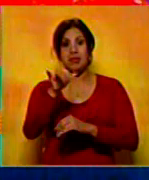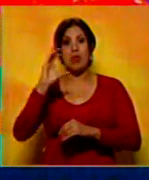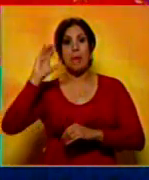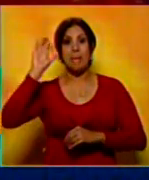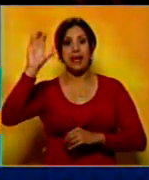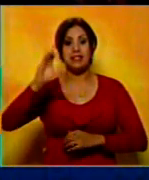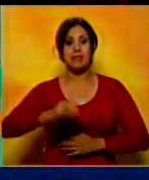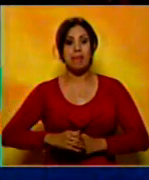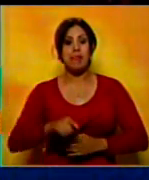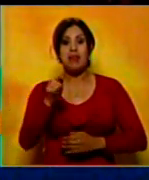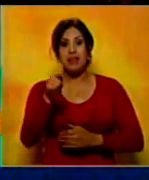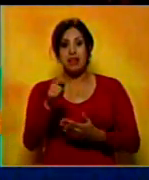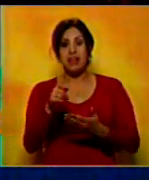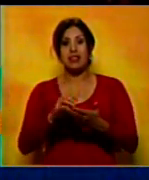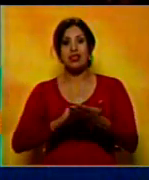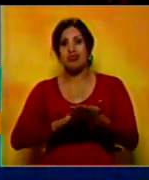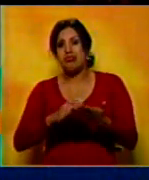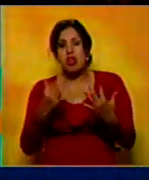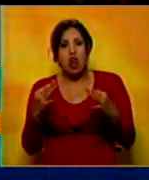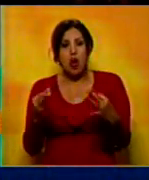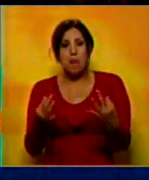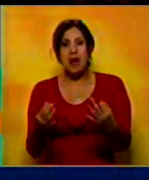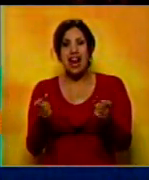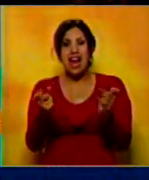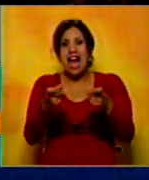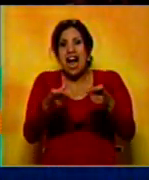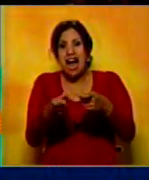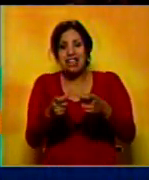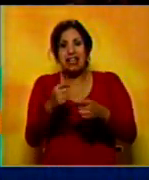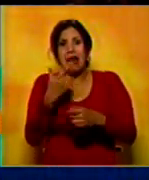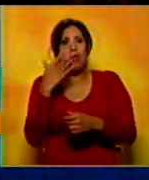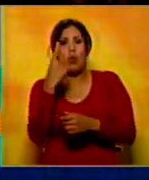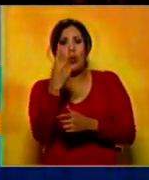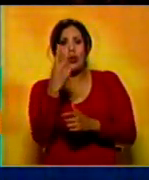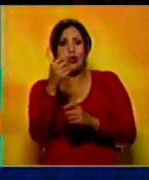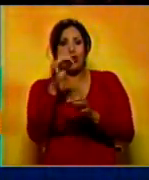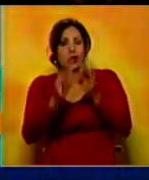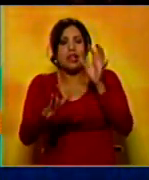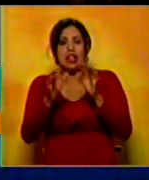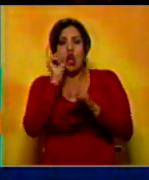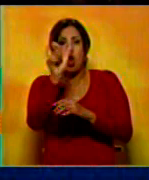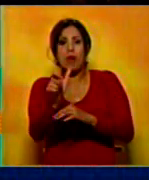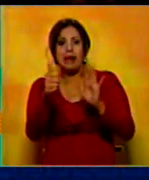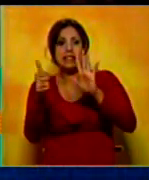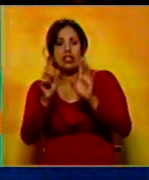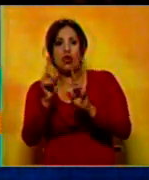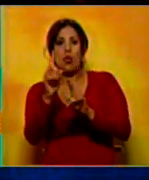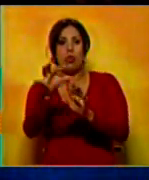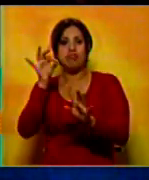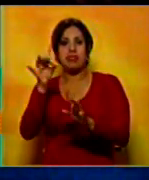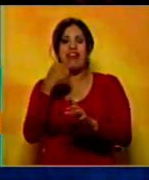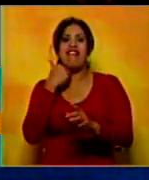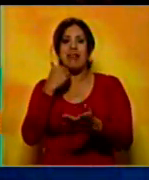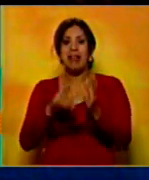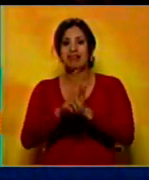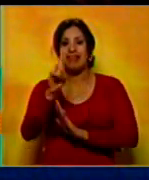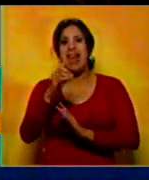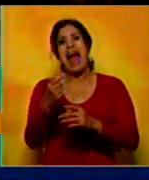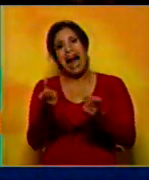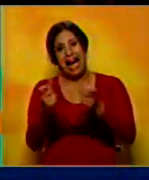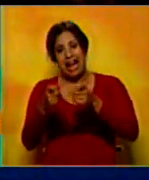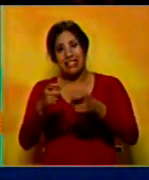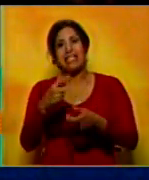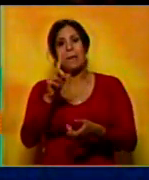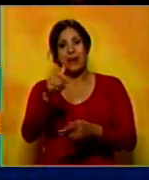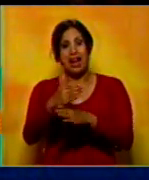país. Es una situación común, uno de cada 6 hombres puede desarrollar este tipo de enfermedades, y solamente si se logra